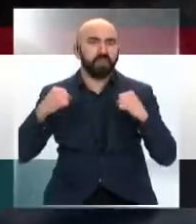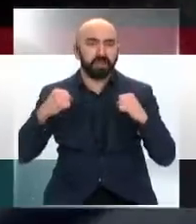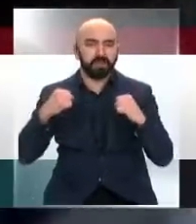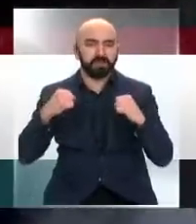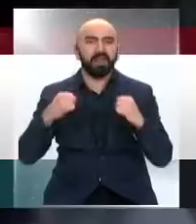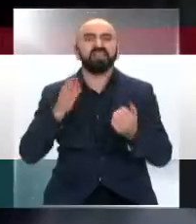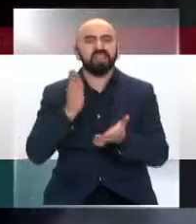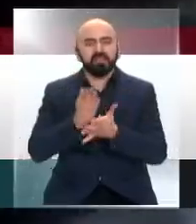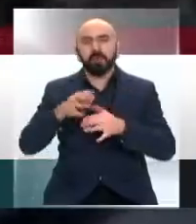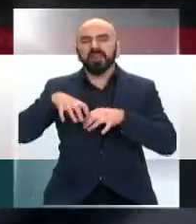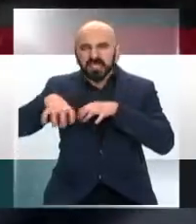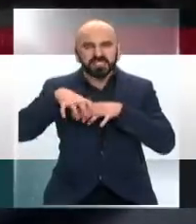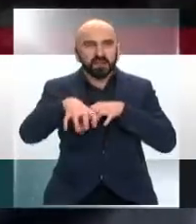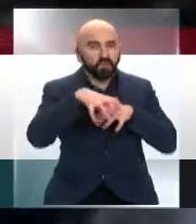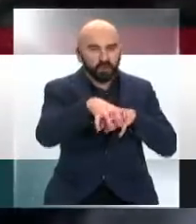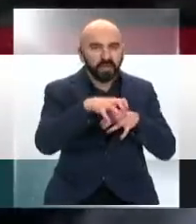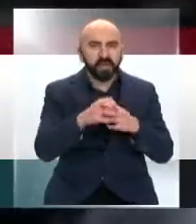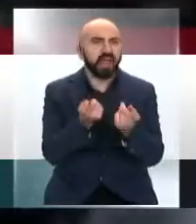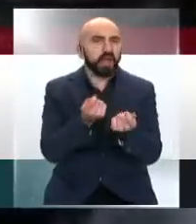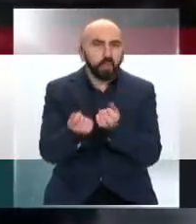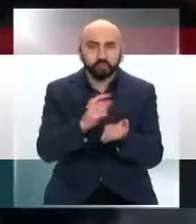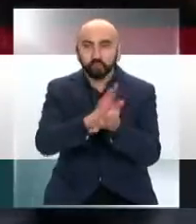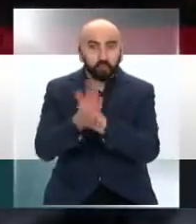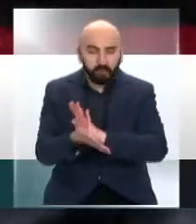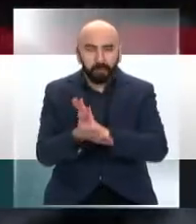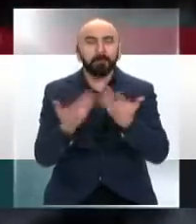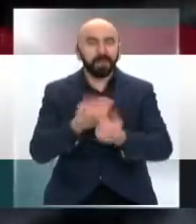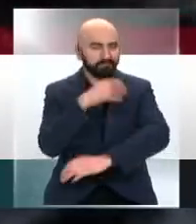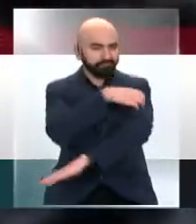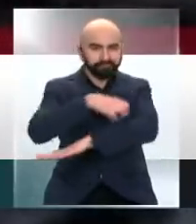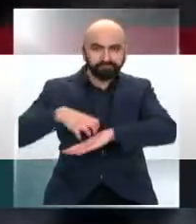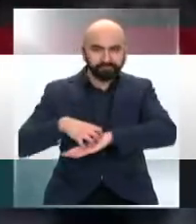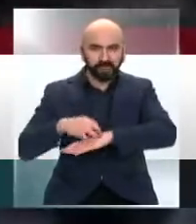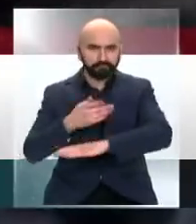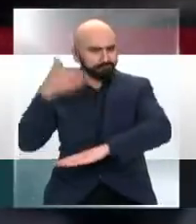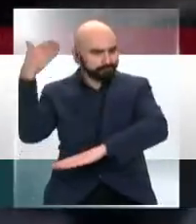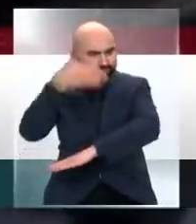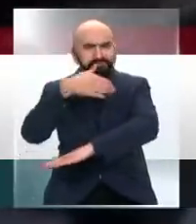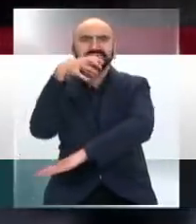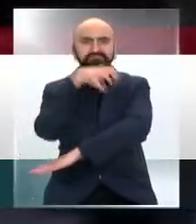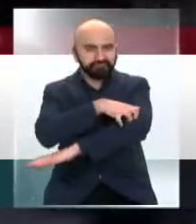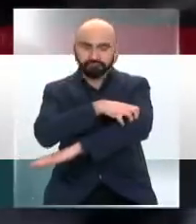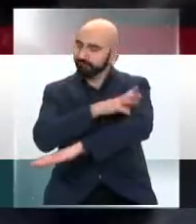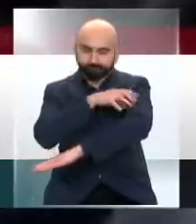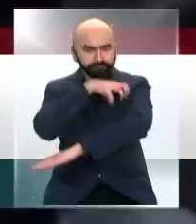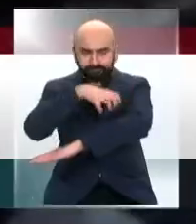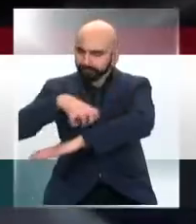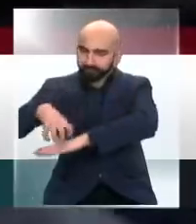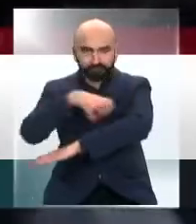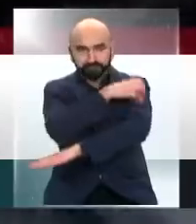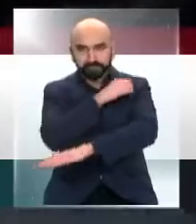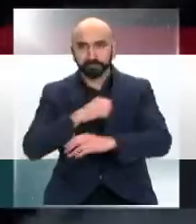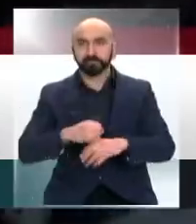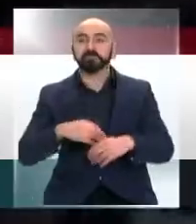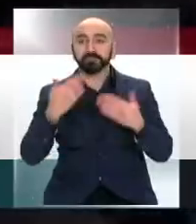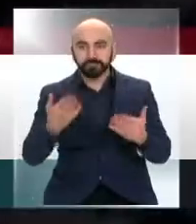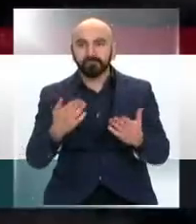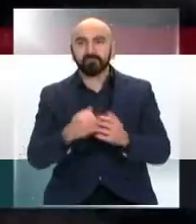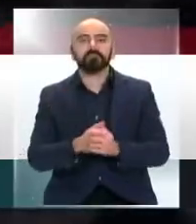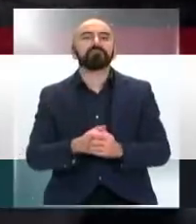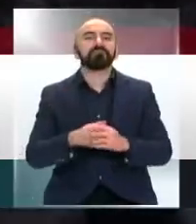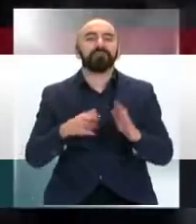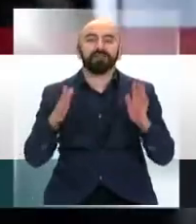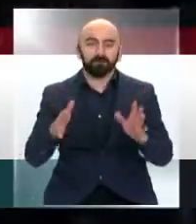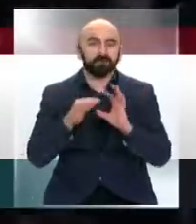Porque confiemos en la sociedad civil organizada. Confiemos en el protagonismo popular. Nunca más gobierno tira el pueblo, compañeras y